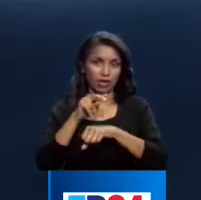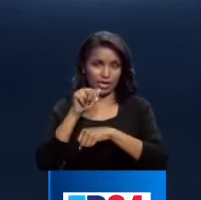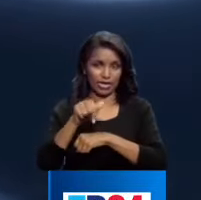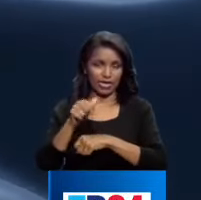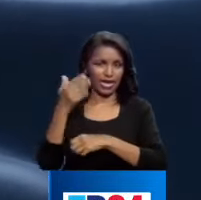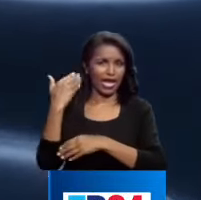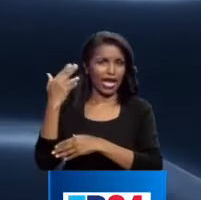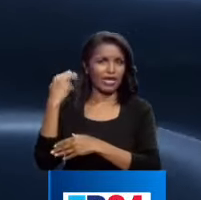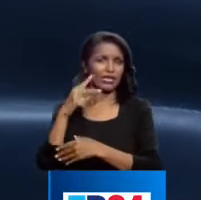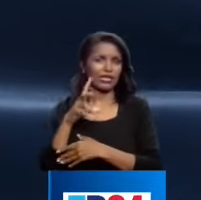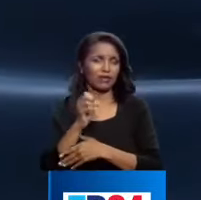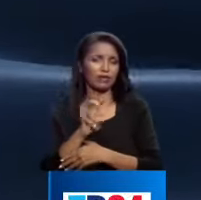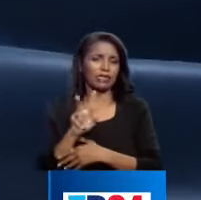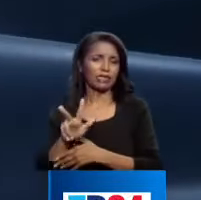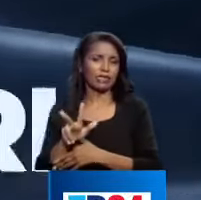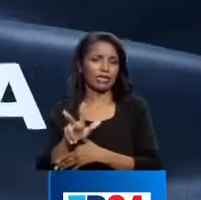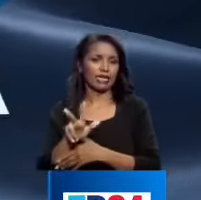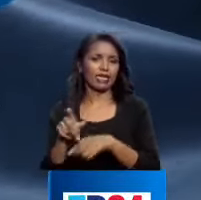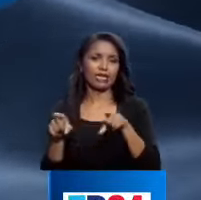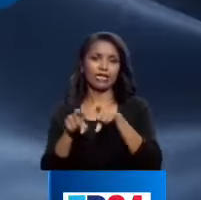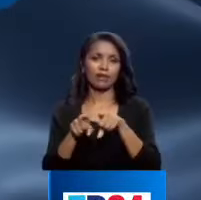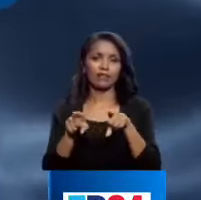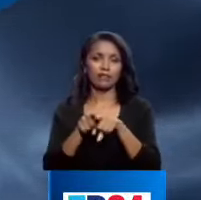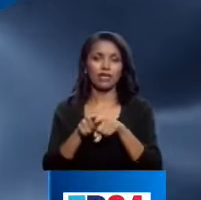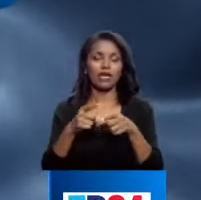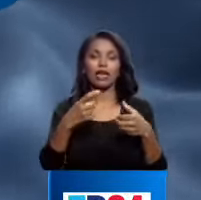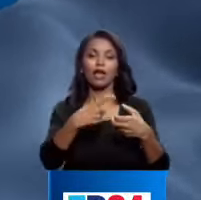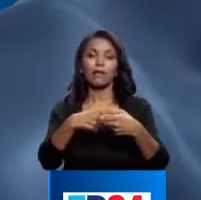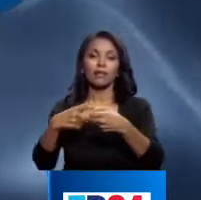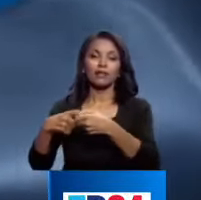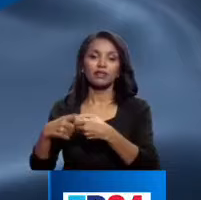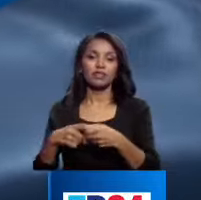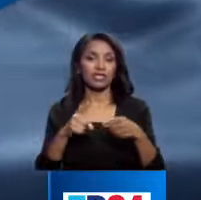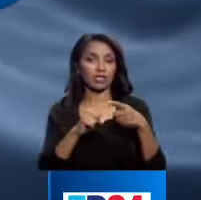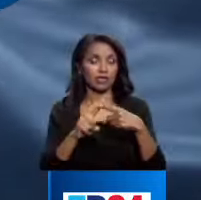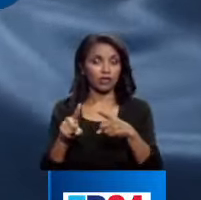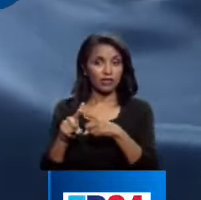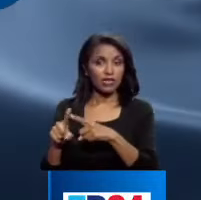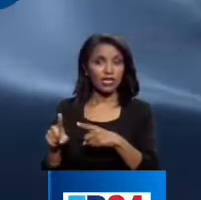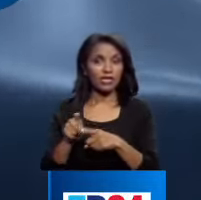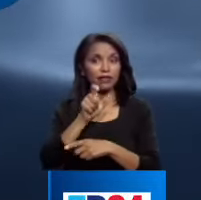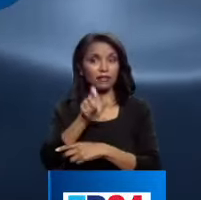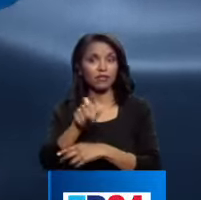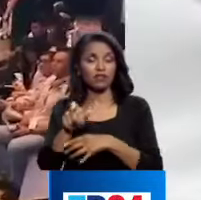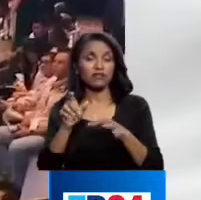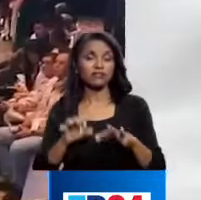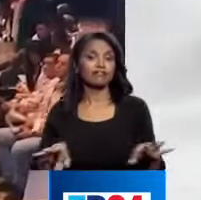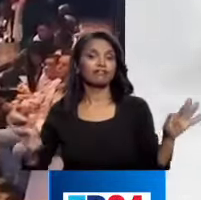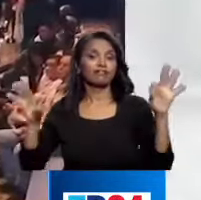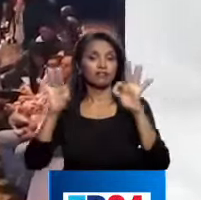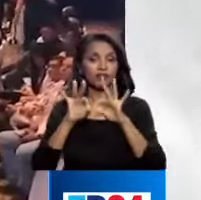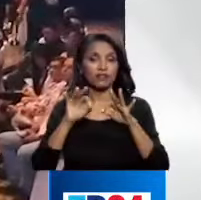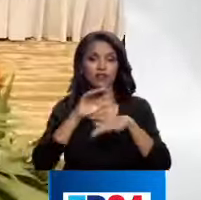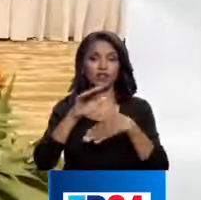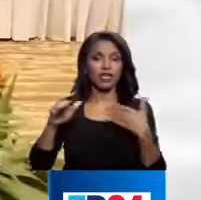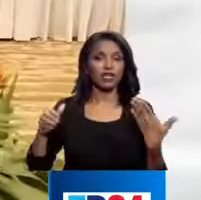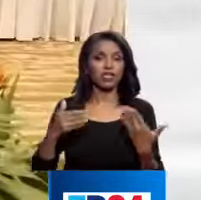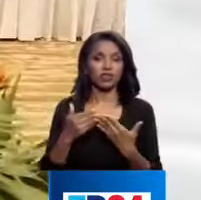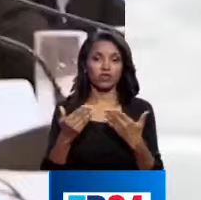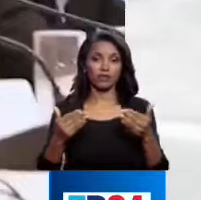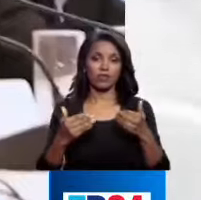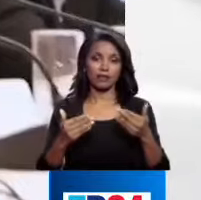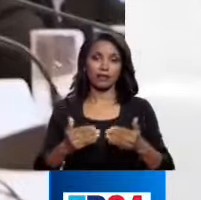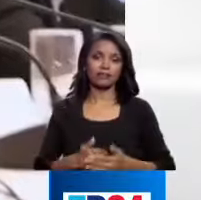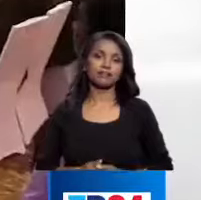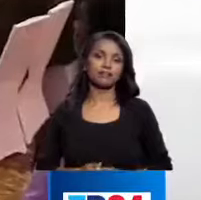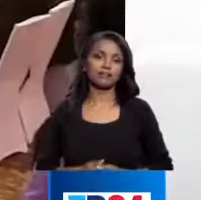el 2023. Y que contó con la participación de los actores más importantes de la industria a lo largo y ancho del